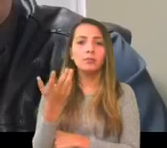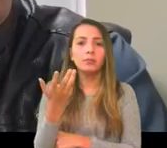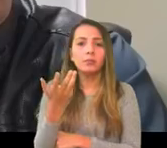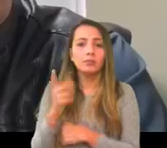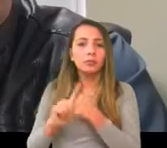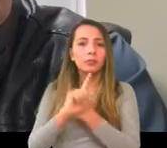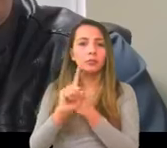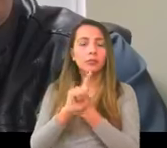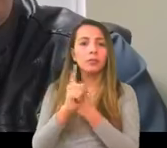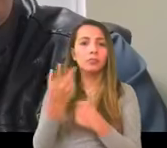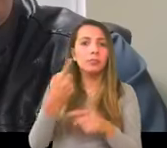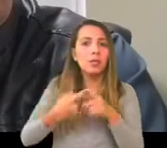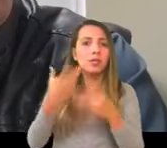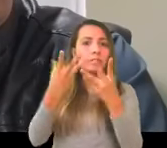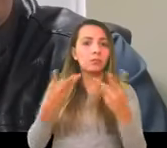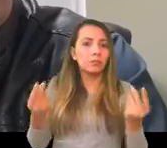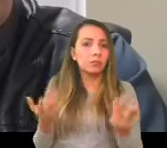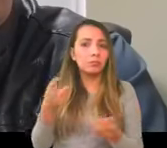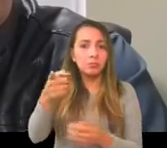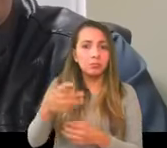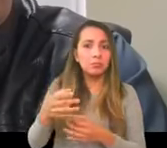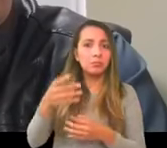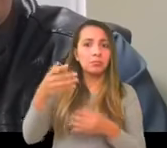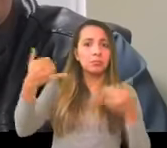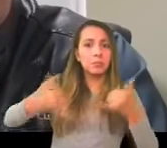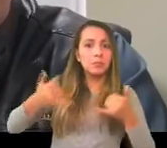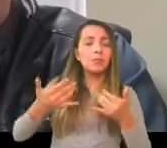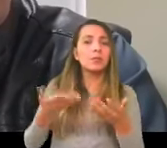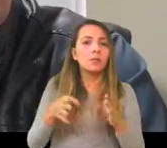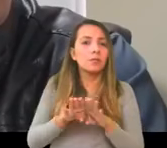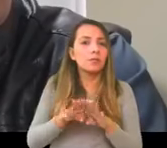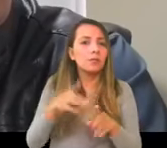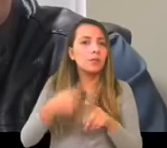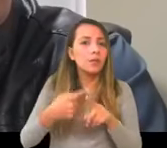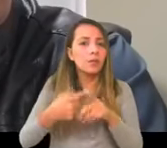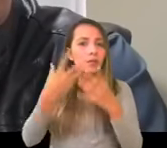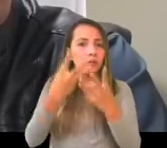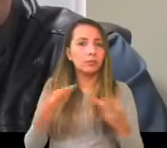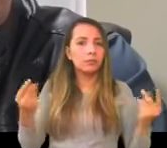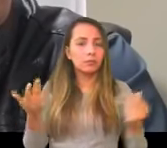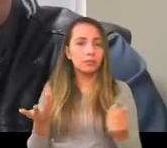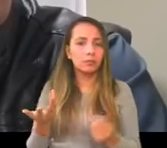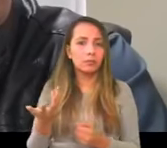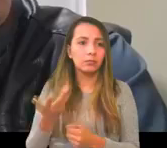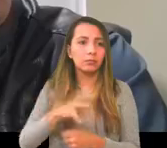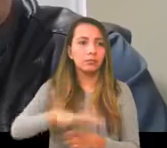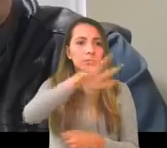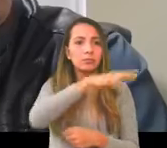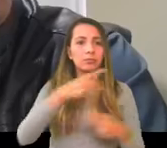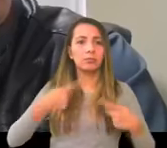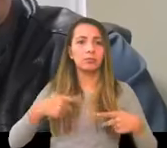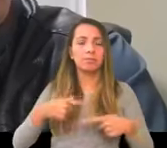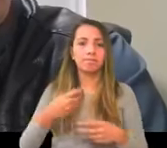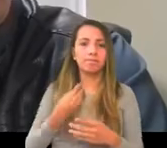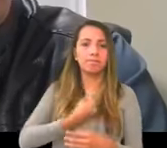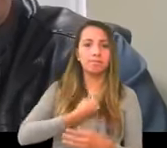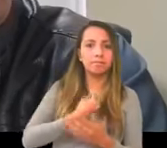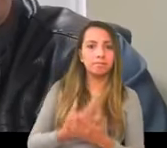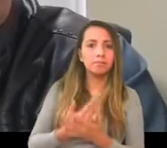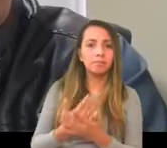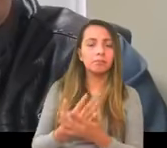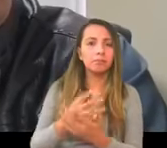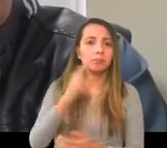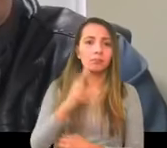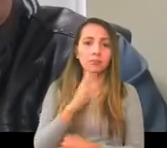solucionar? Y la sociedad y el comercio que están siendo afectados, porque hubo recién el cambio que asume la gobernadora y se da